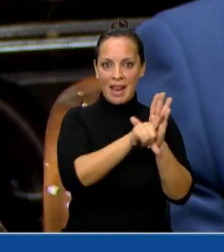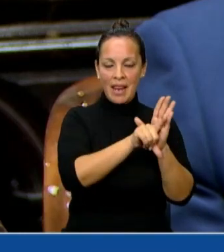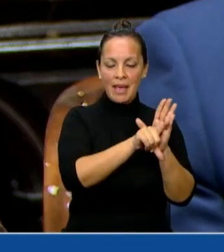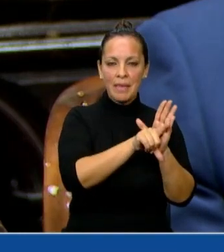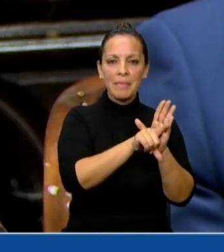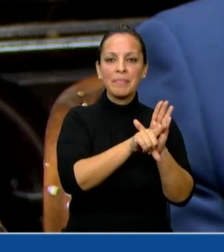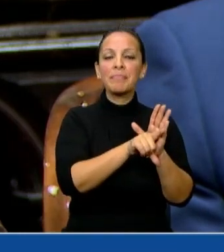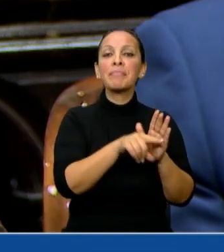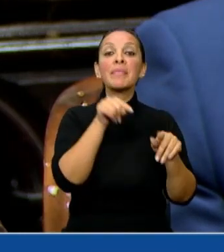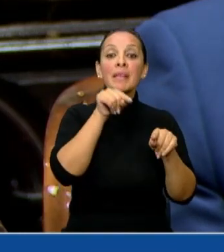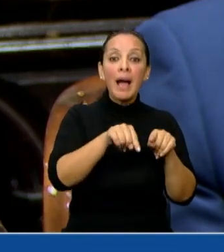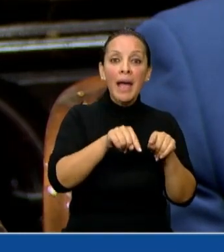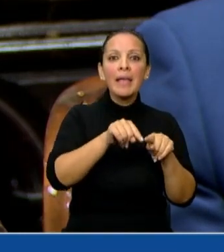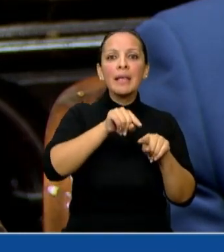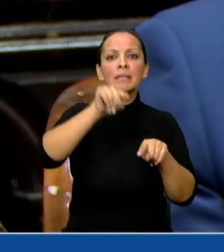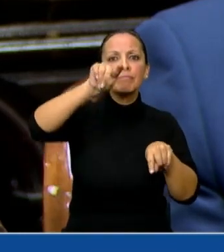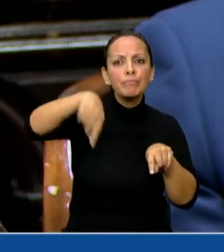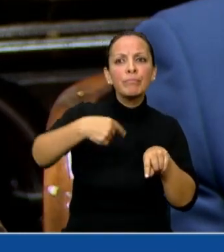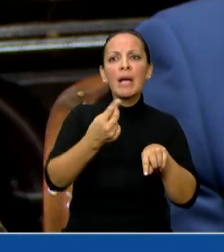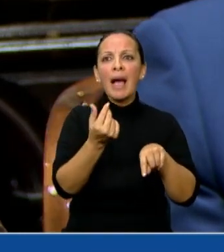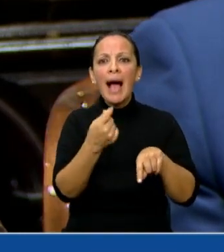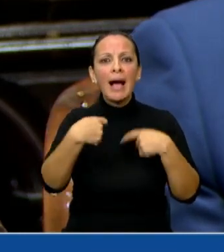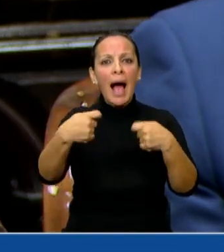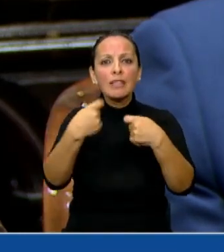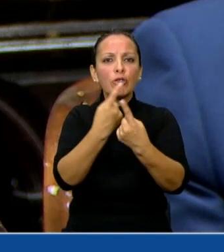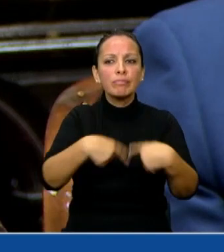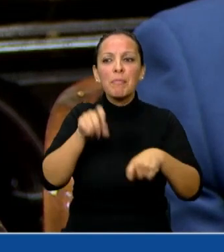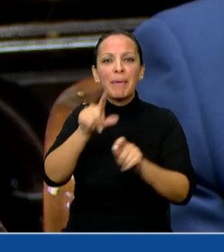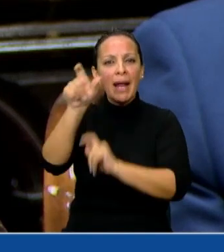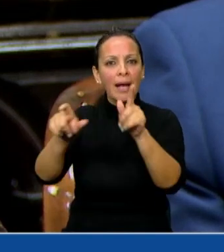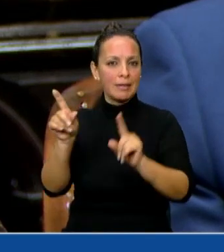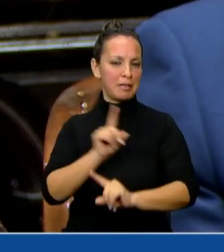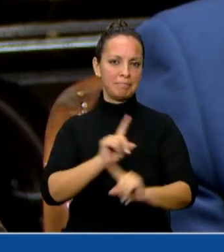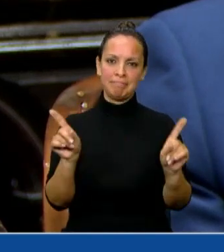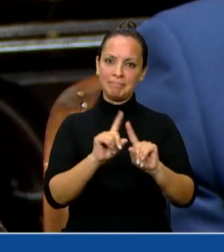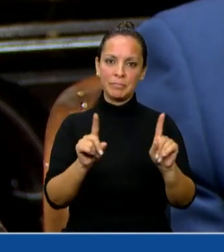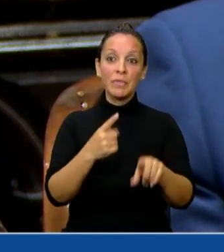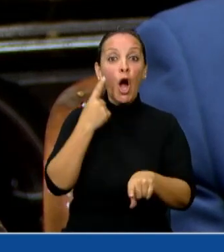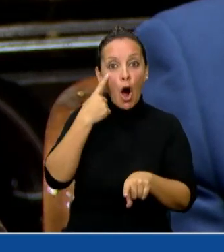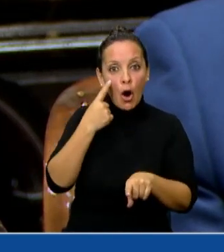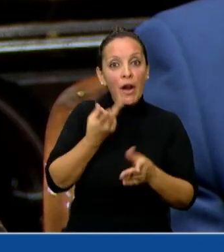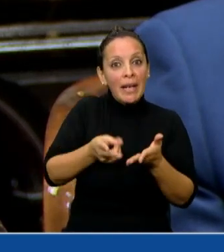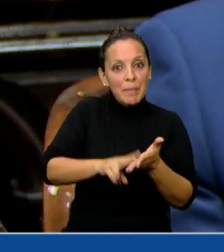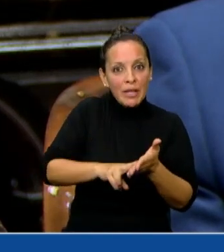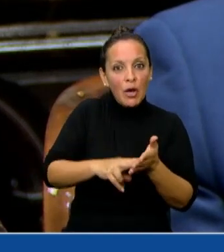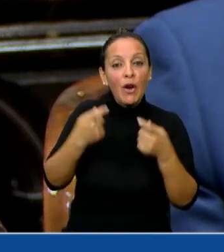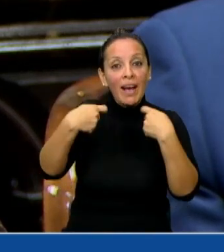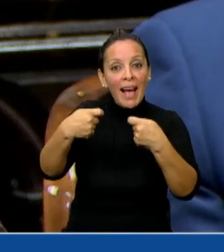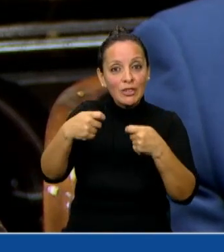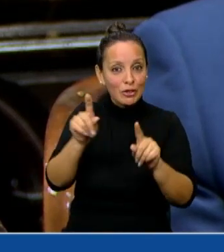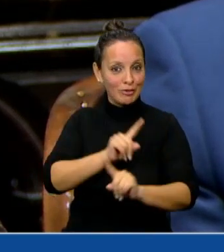sin que la misma genere costo alguno para el deudor. Entonces, sin que genere costo para el deudor.